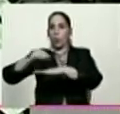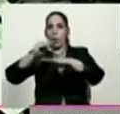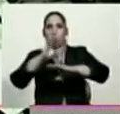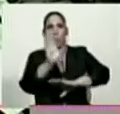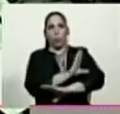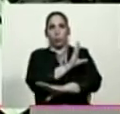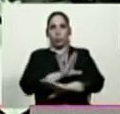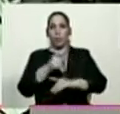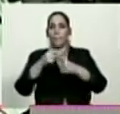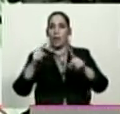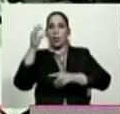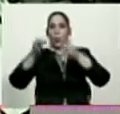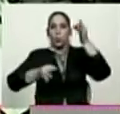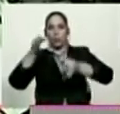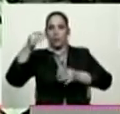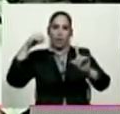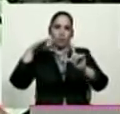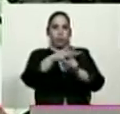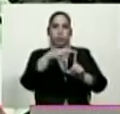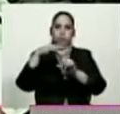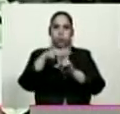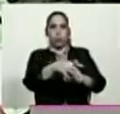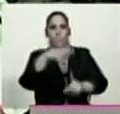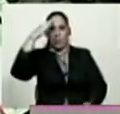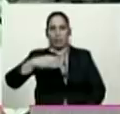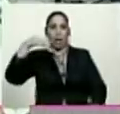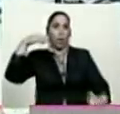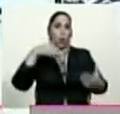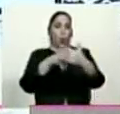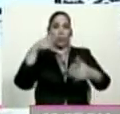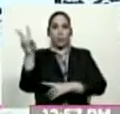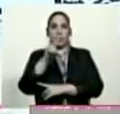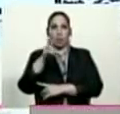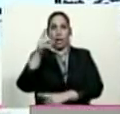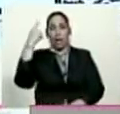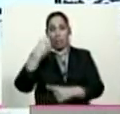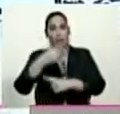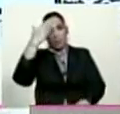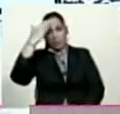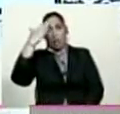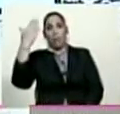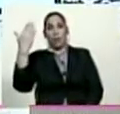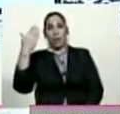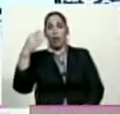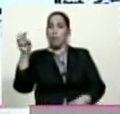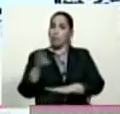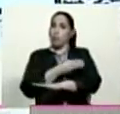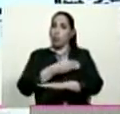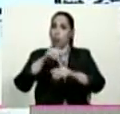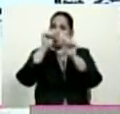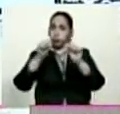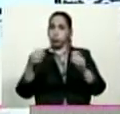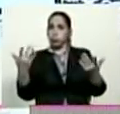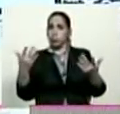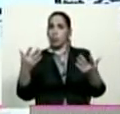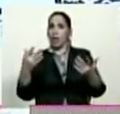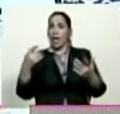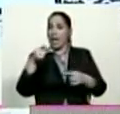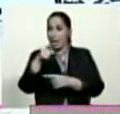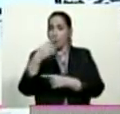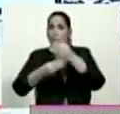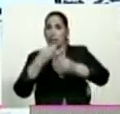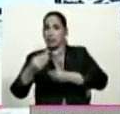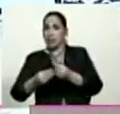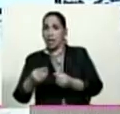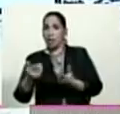para justificar la agresión militar contra Venezuela. Deben saber todos los artistas que van a cantar en Colombia que están cometiendo un delito